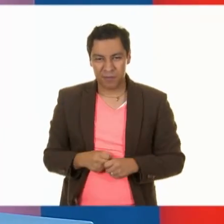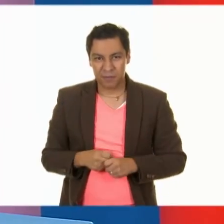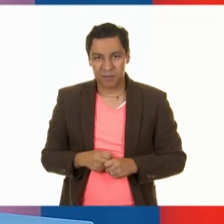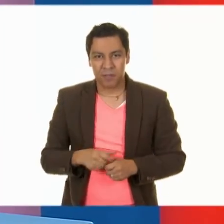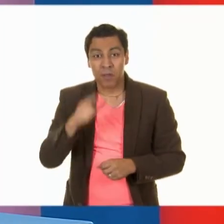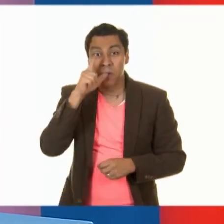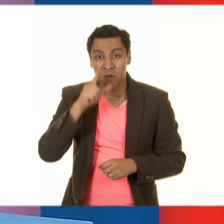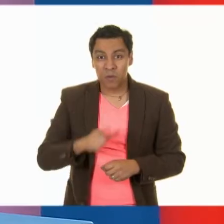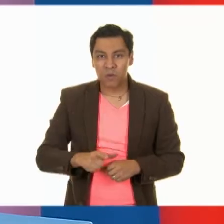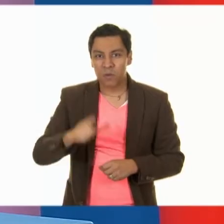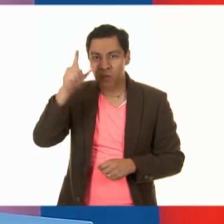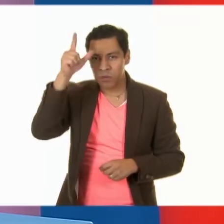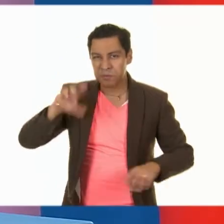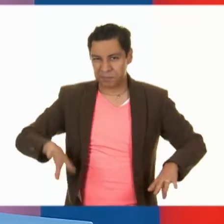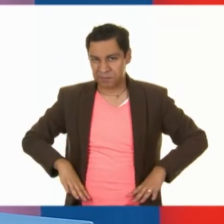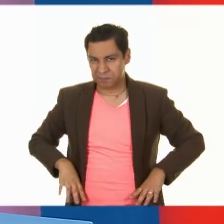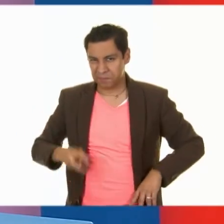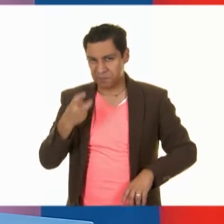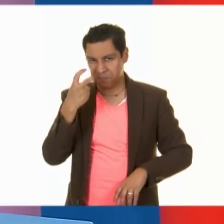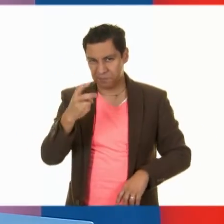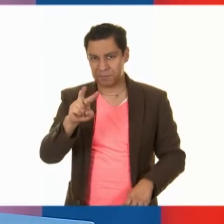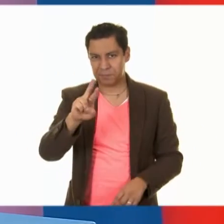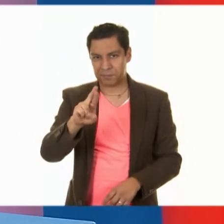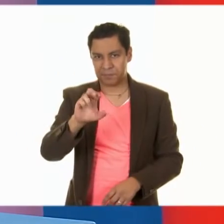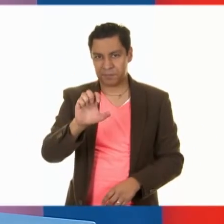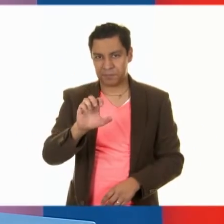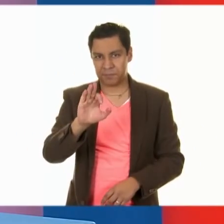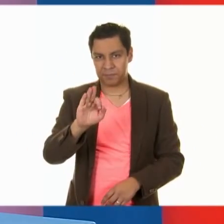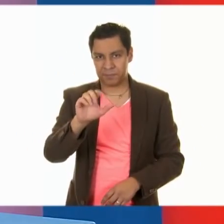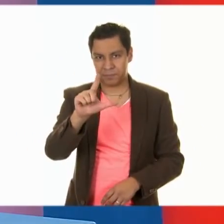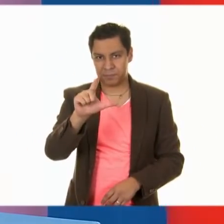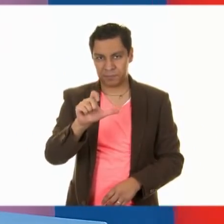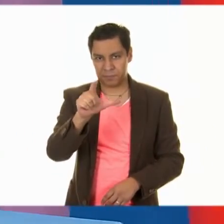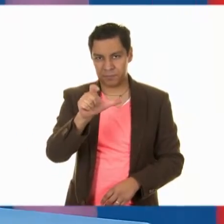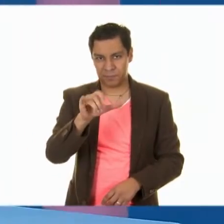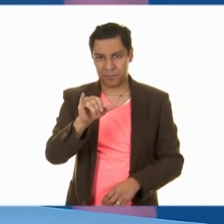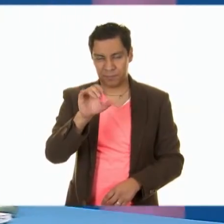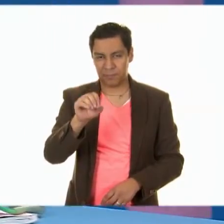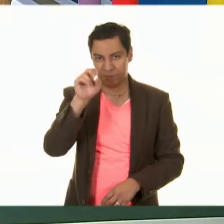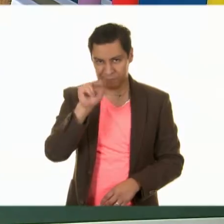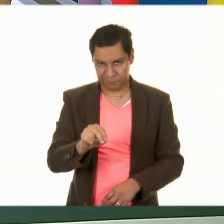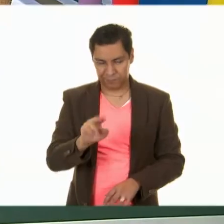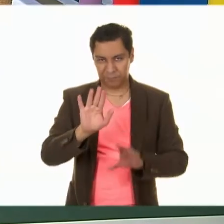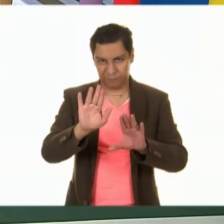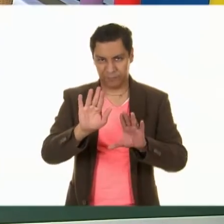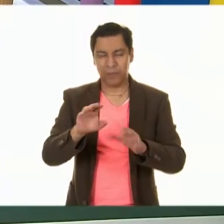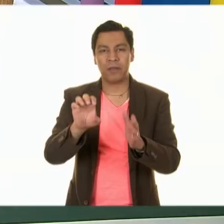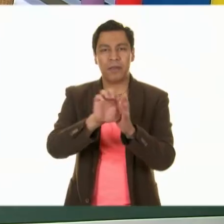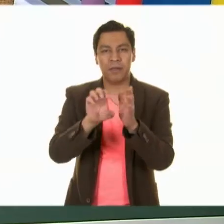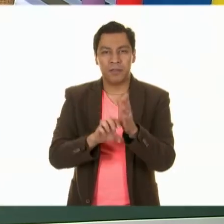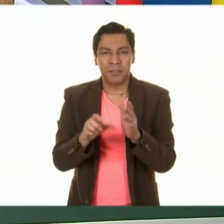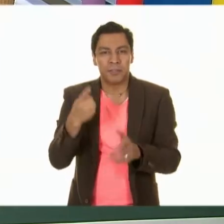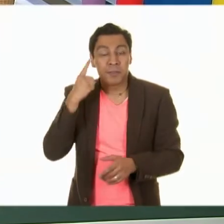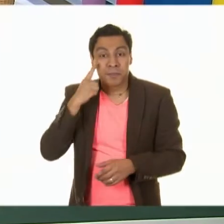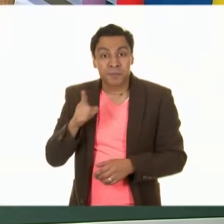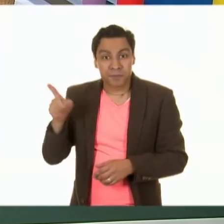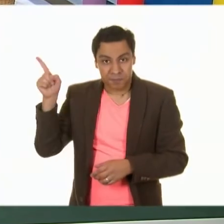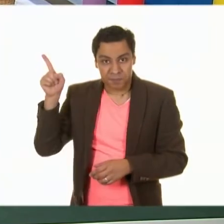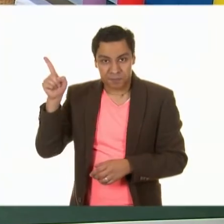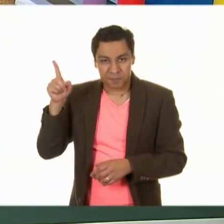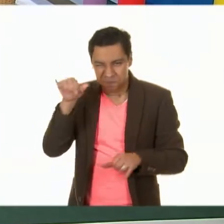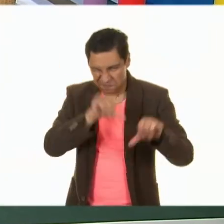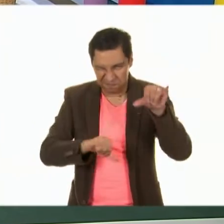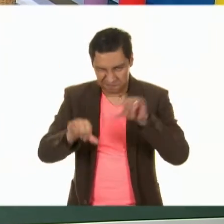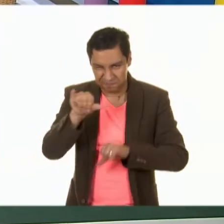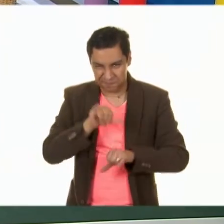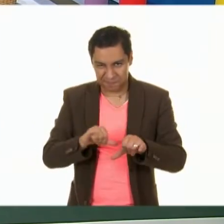luz. A ver, aquí tengo un vaso de vidrio con agua y un lápiz. A ver, maestra. Los voy a invitar a que vean qué es voy lo a que sucede.